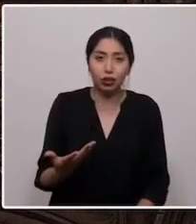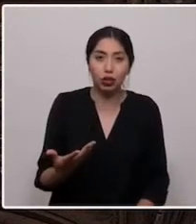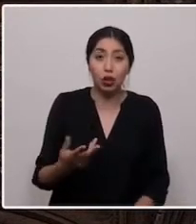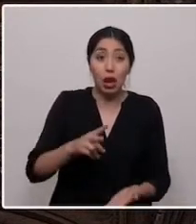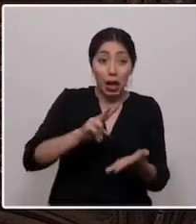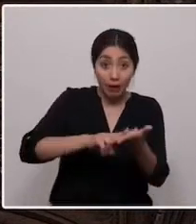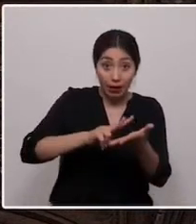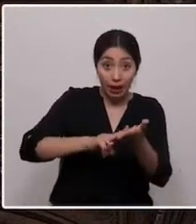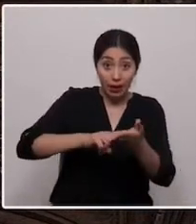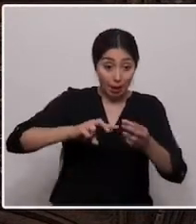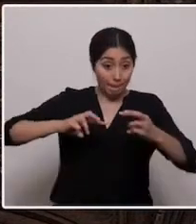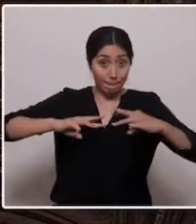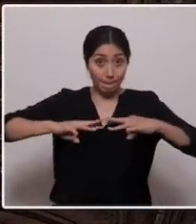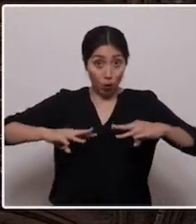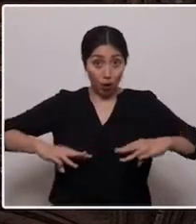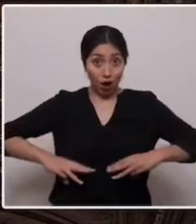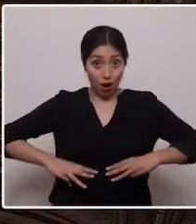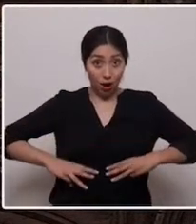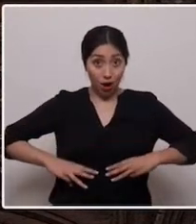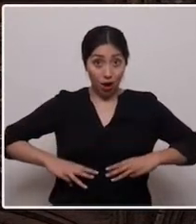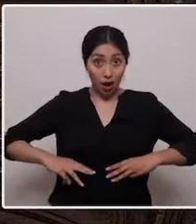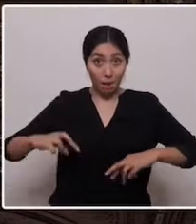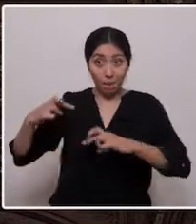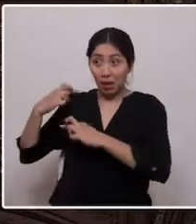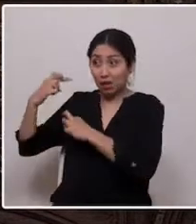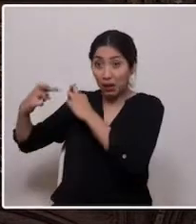moral no son patrimonio de nadie.